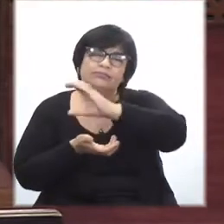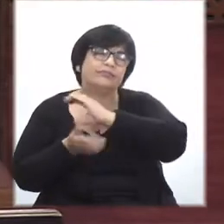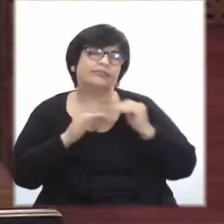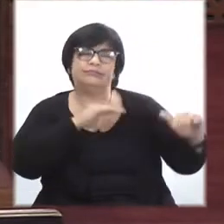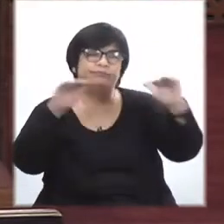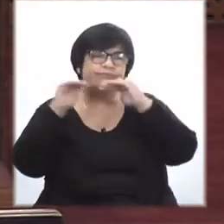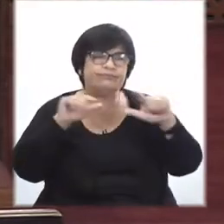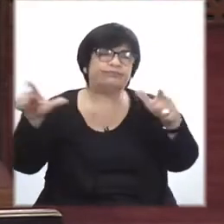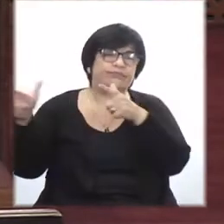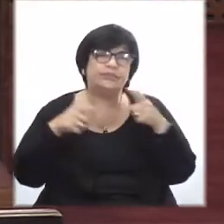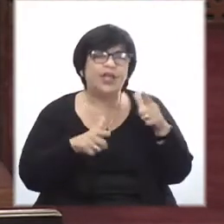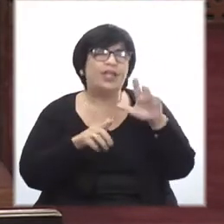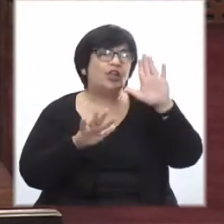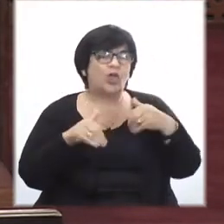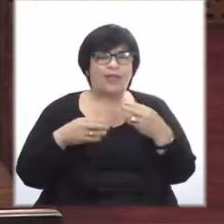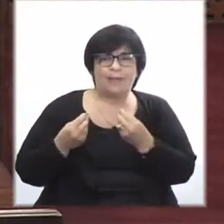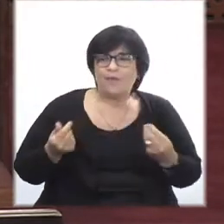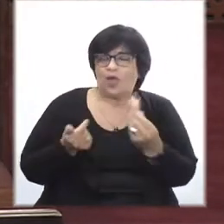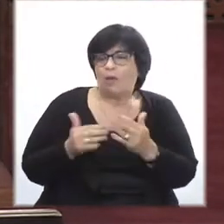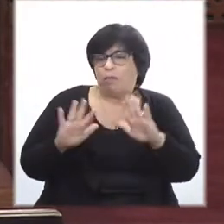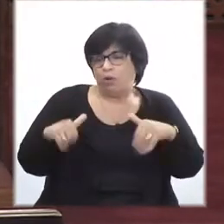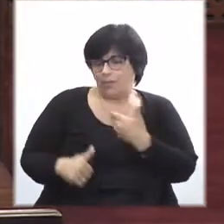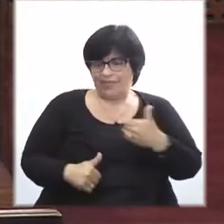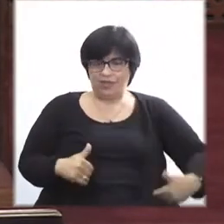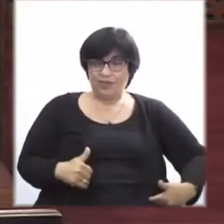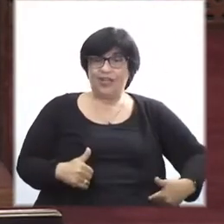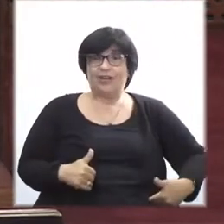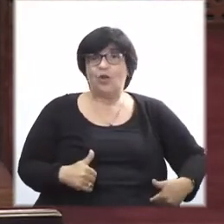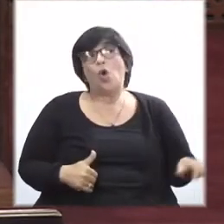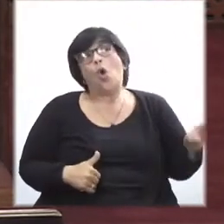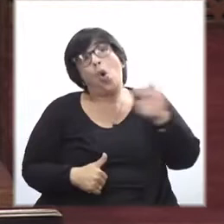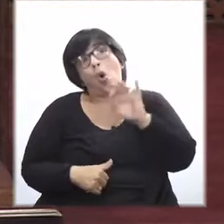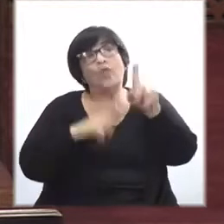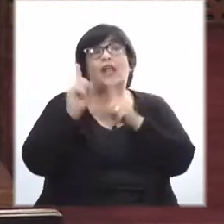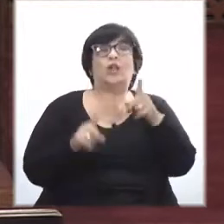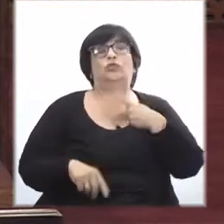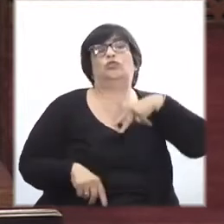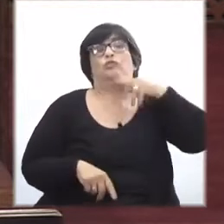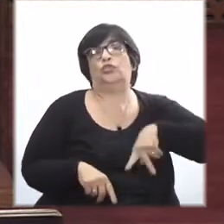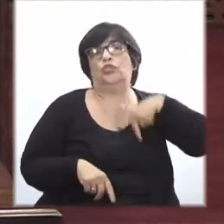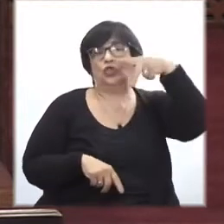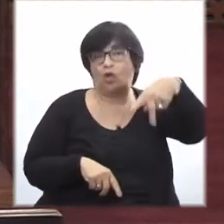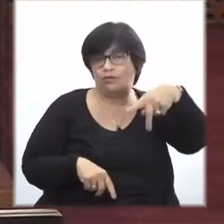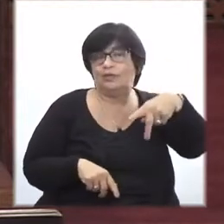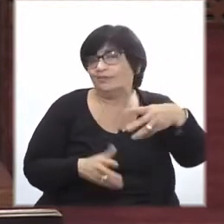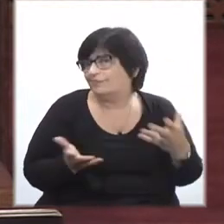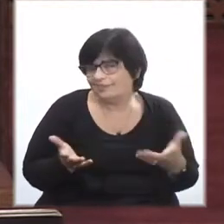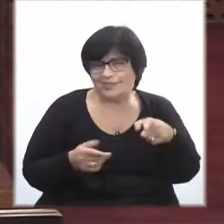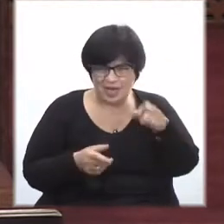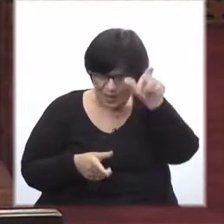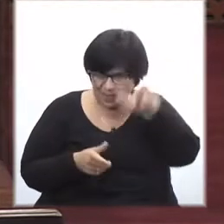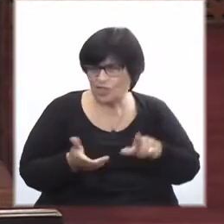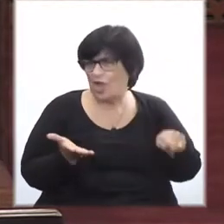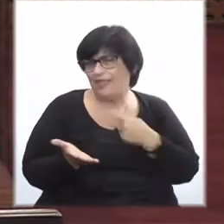diferencia entre que toda la propiedad sea del Estado, como promueve el estatismo, o de algún noble inglés. Lo cierto, dice este autor, es que en